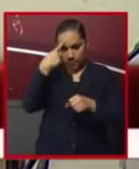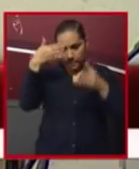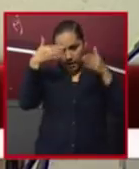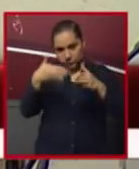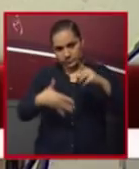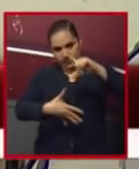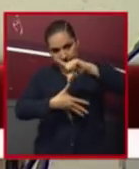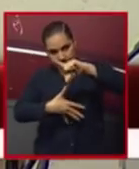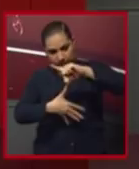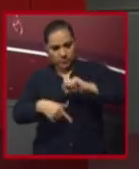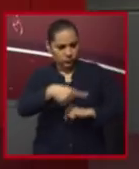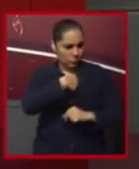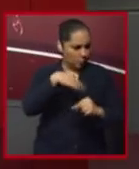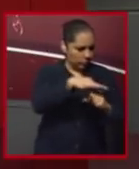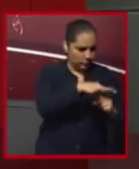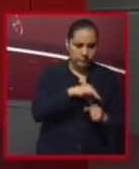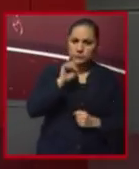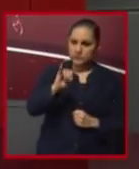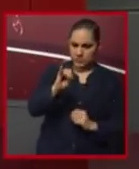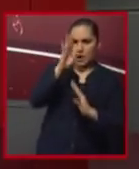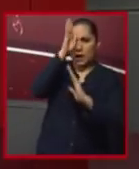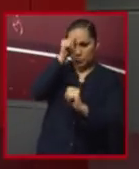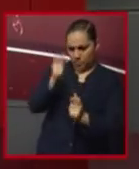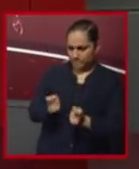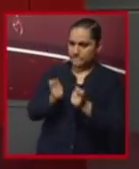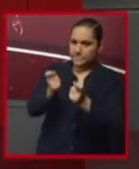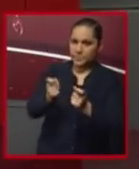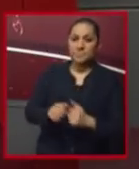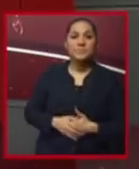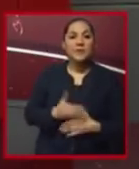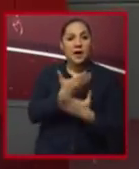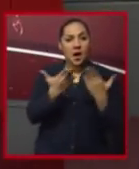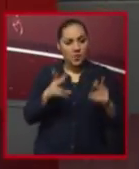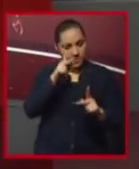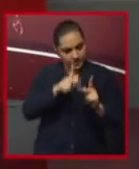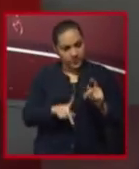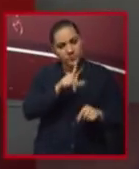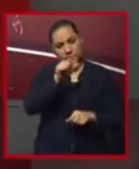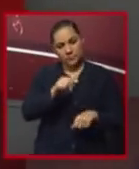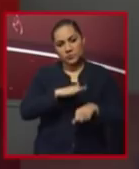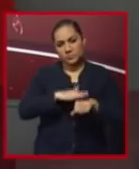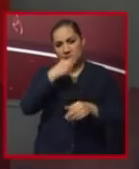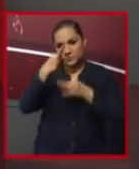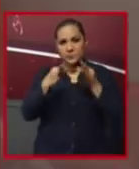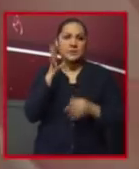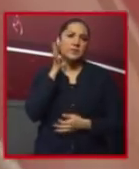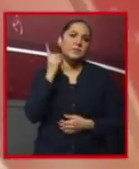Hacemos una pausa, tenemos más noticias del Congreso para usted. Volvemos.